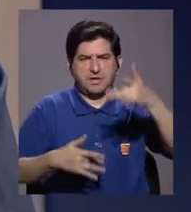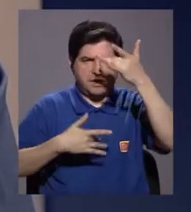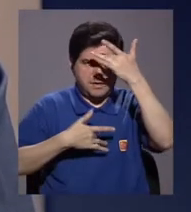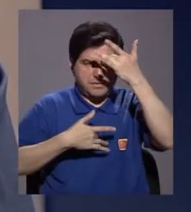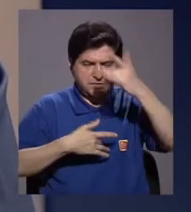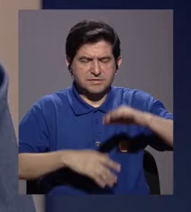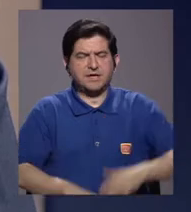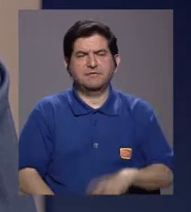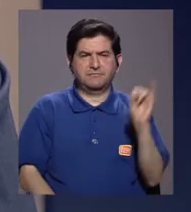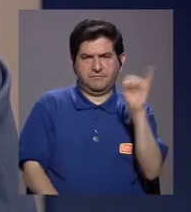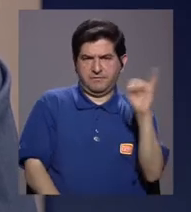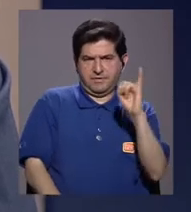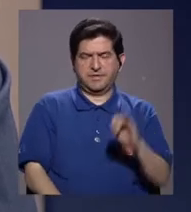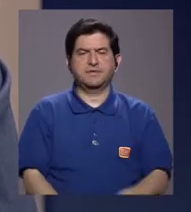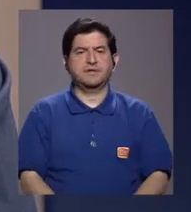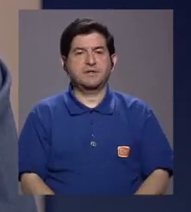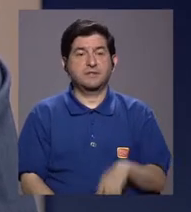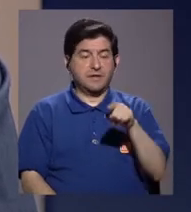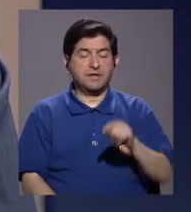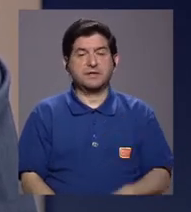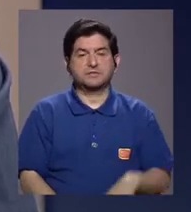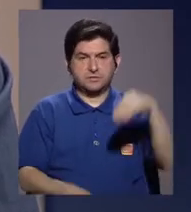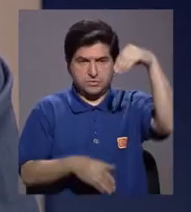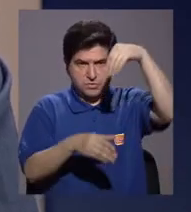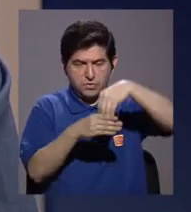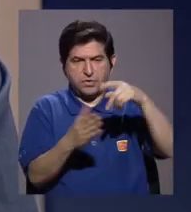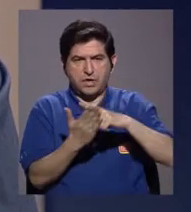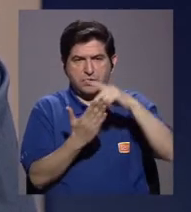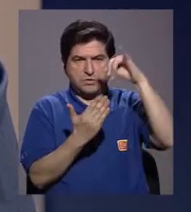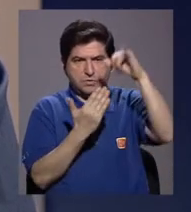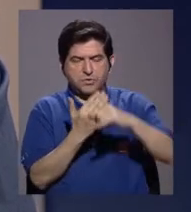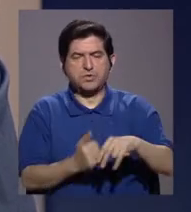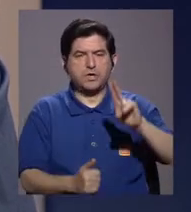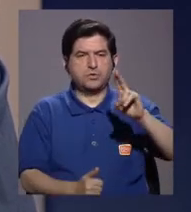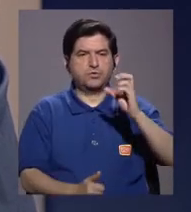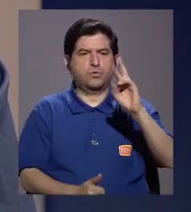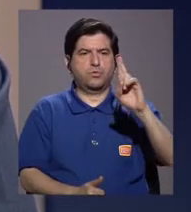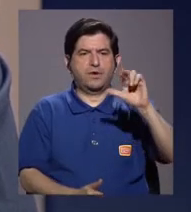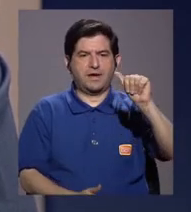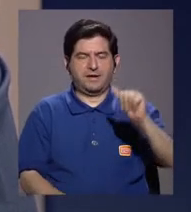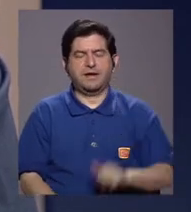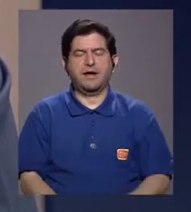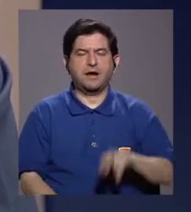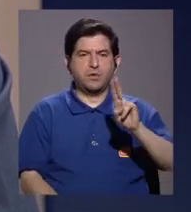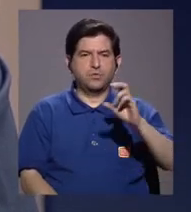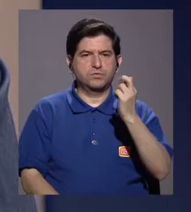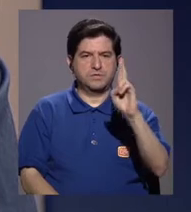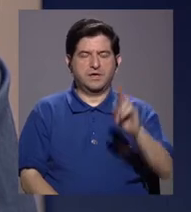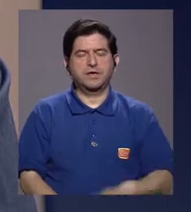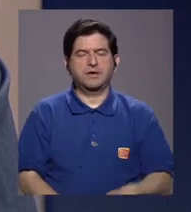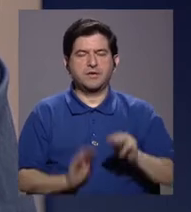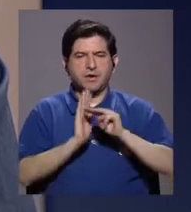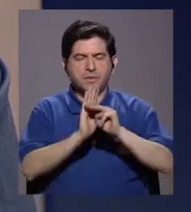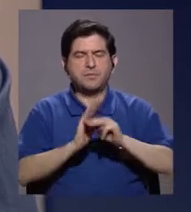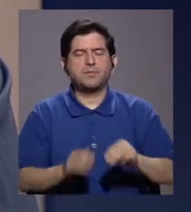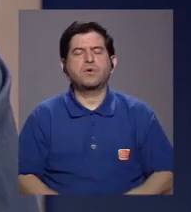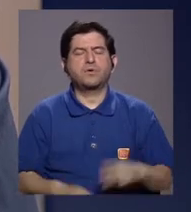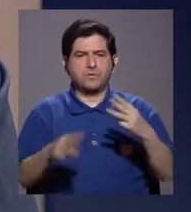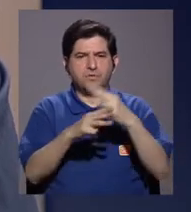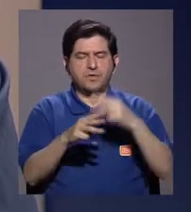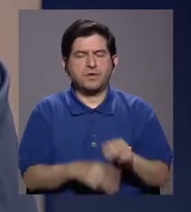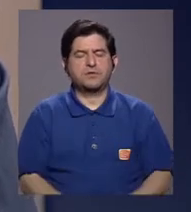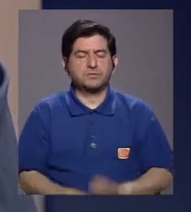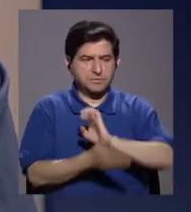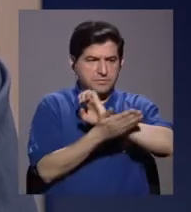infecciosas esto bajo el marco del proyecto crea de la universidad de costa rica modelos matemáticos para la prevención y control